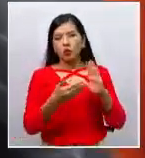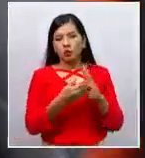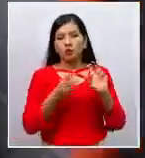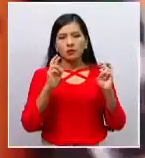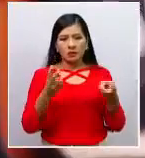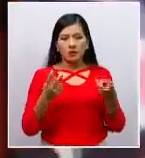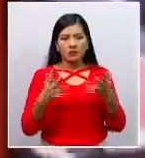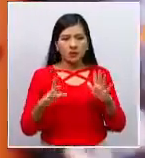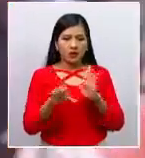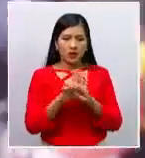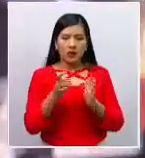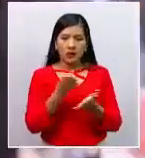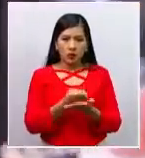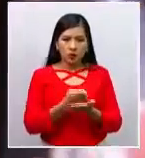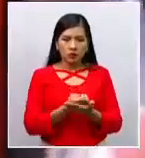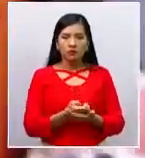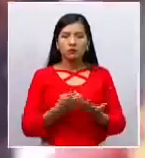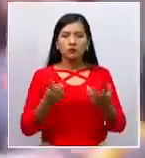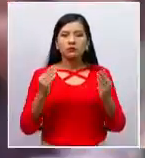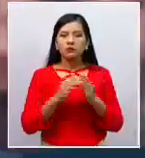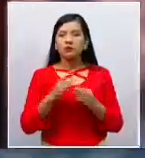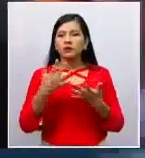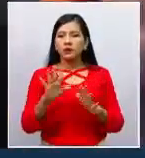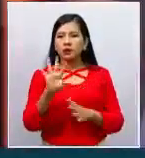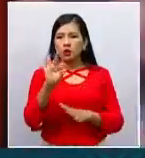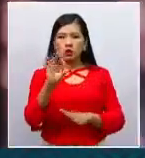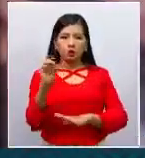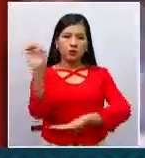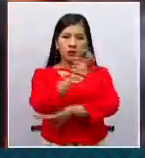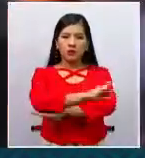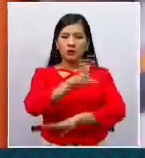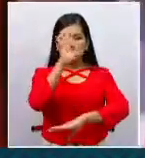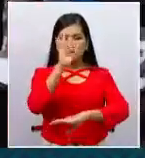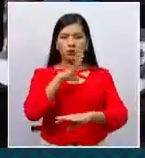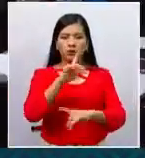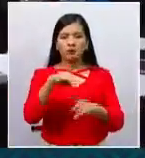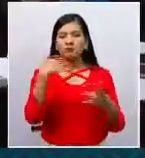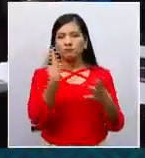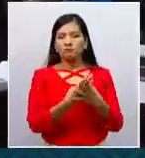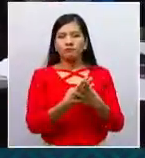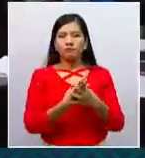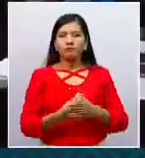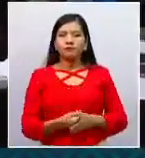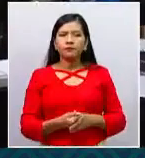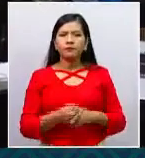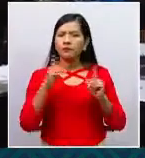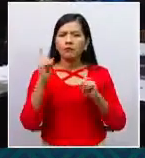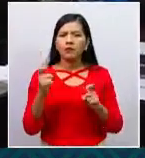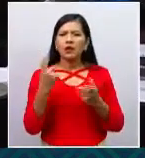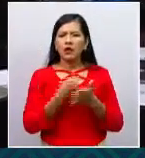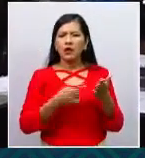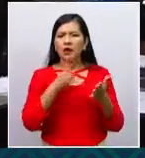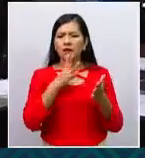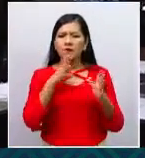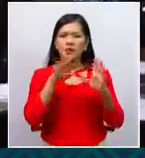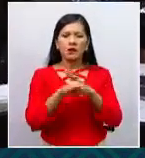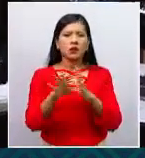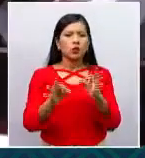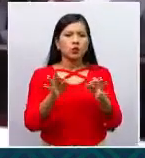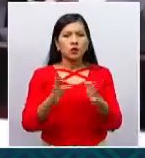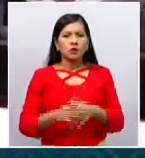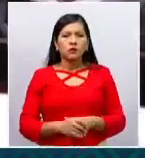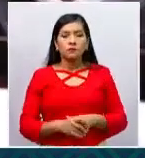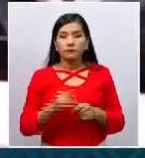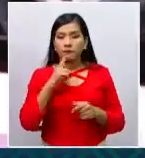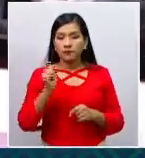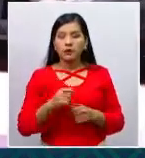donde va con 90 días de detención preventiva para la señora. ¿Qué fundamentó la fiscalía en esta audiencia, doctor? Que